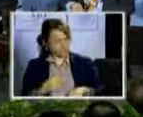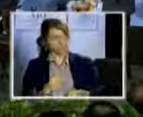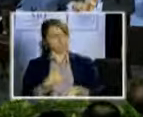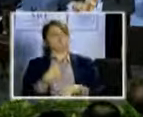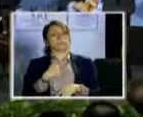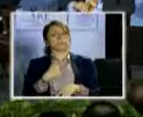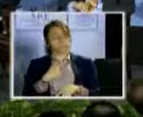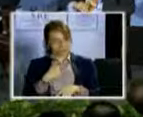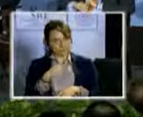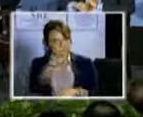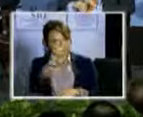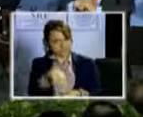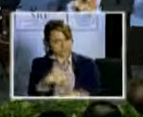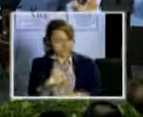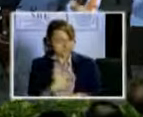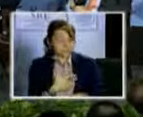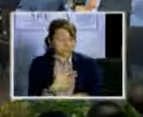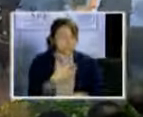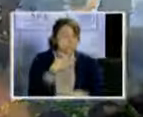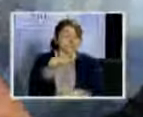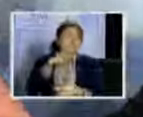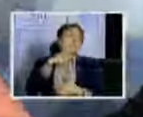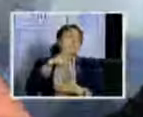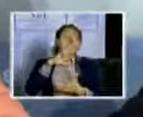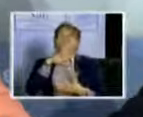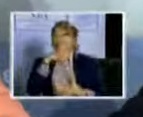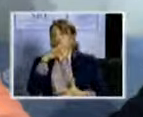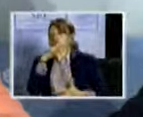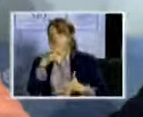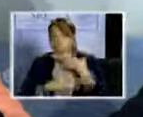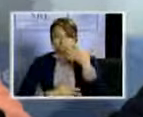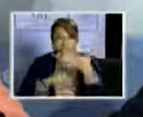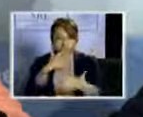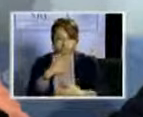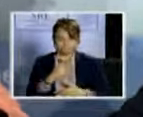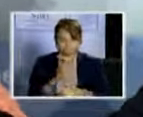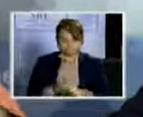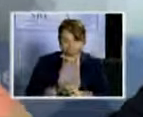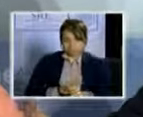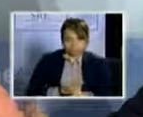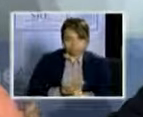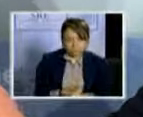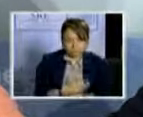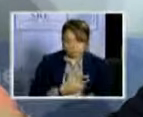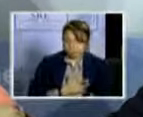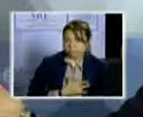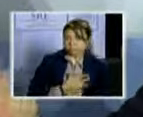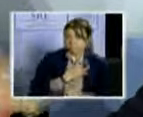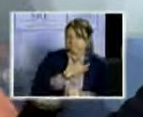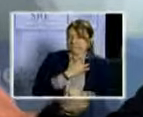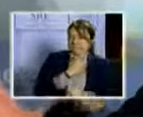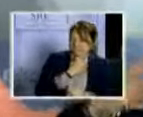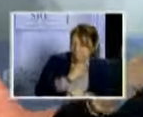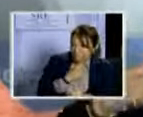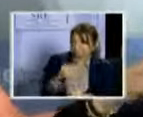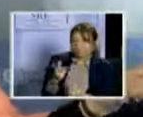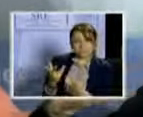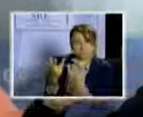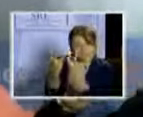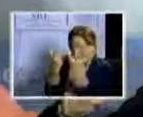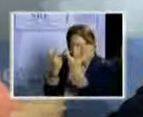gran revulsión de que miles de personas estaban muriendo por